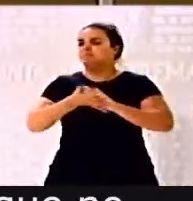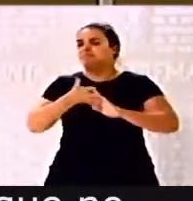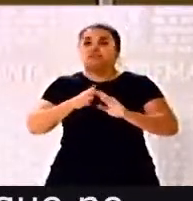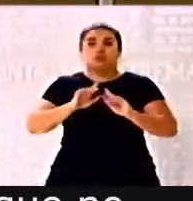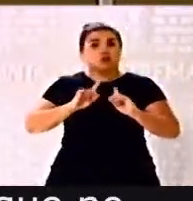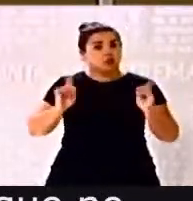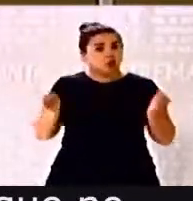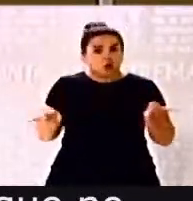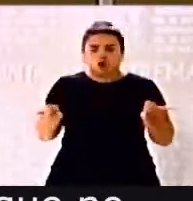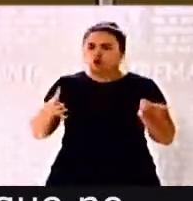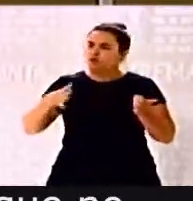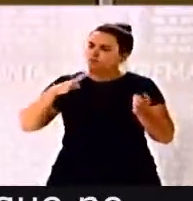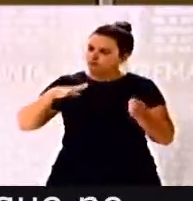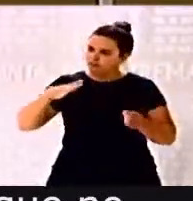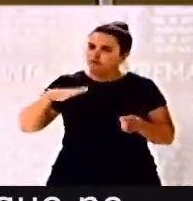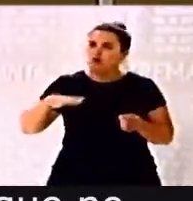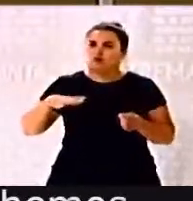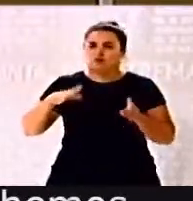por favor